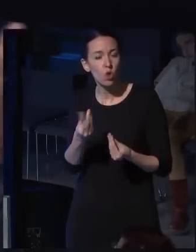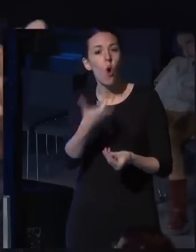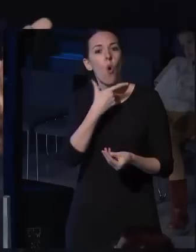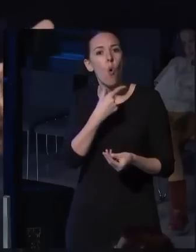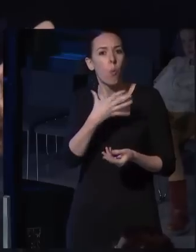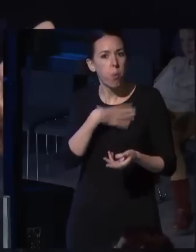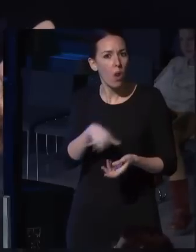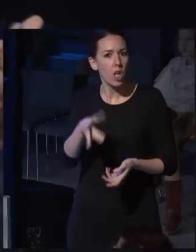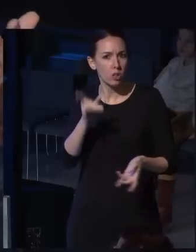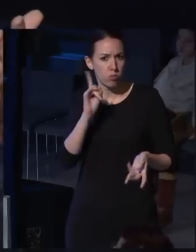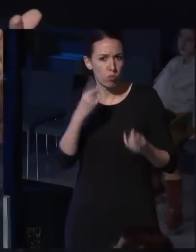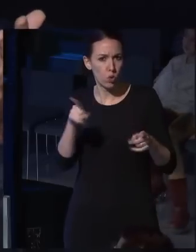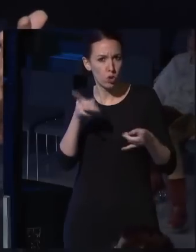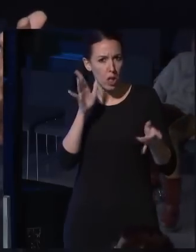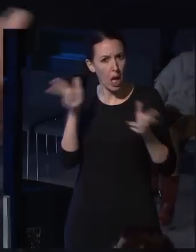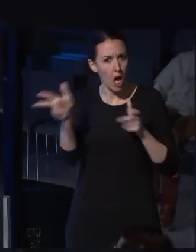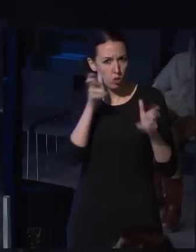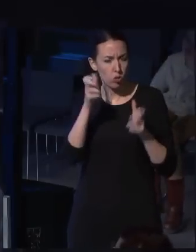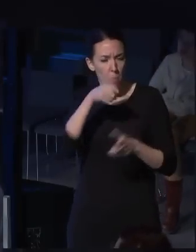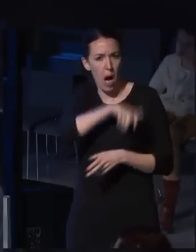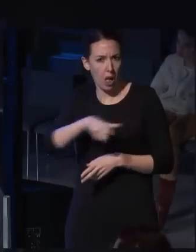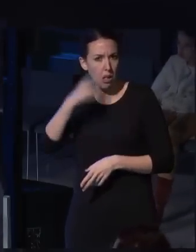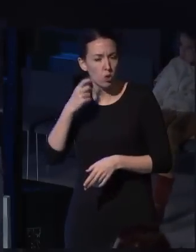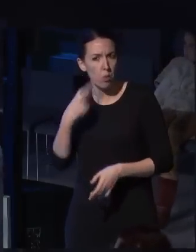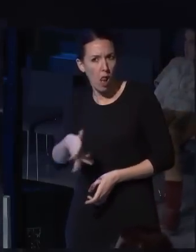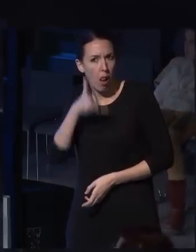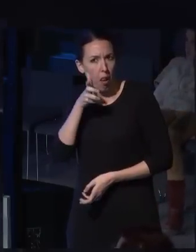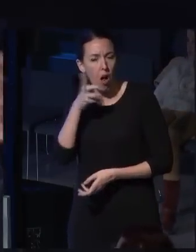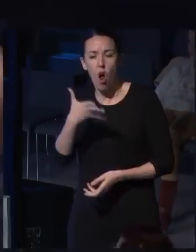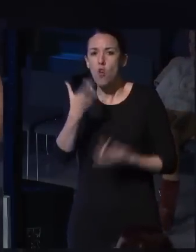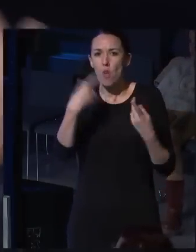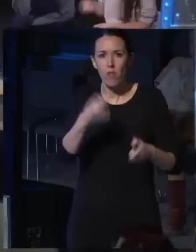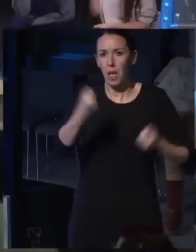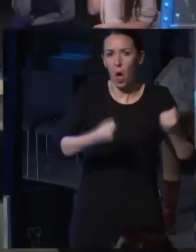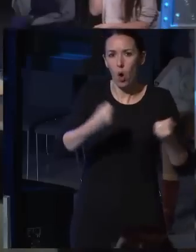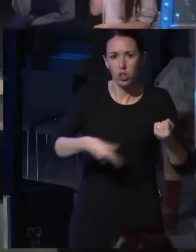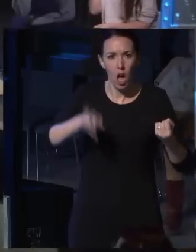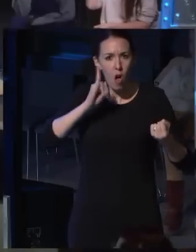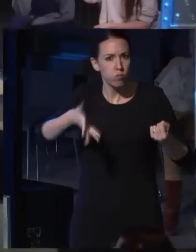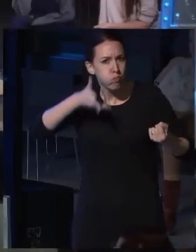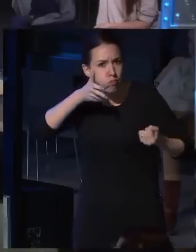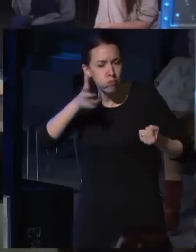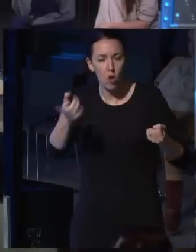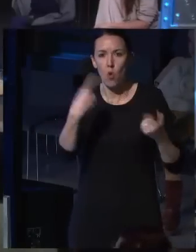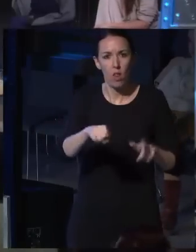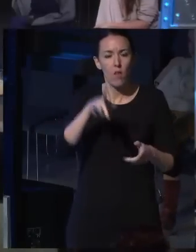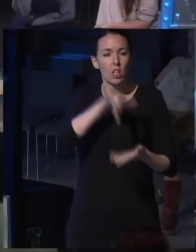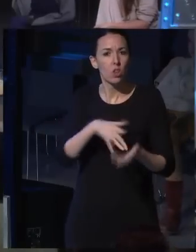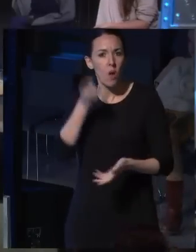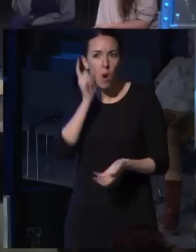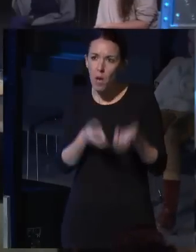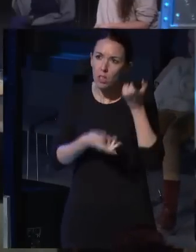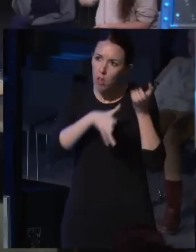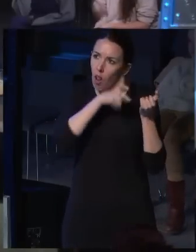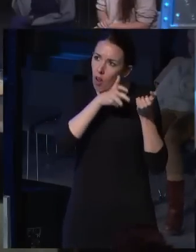música, y la gente está acostumbrada a escuchar la música, entonces no hace falta ni ir al coche ni nada, la gente escucha los dispositivos móviles. Yo creo que es